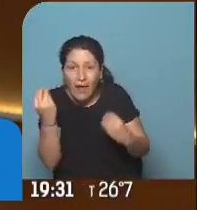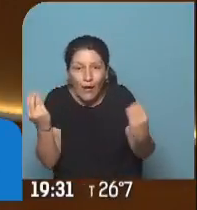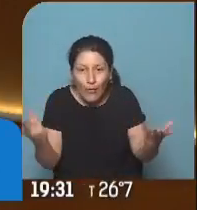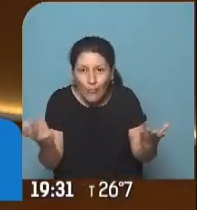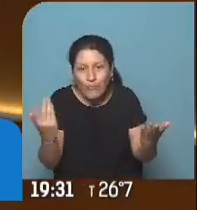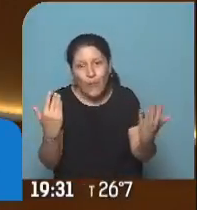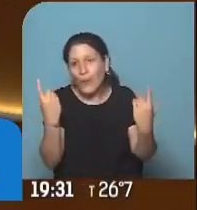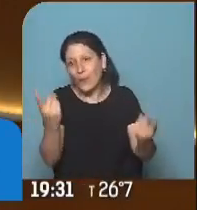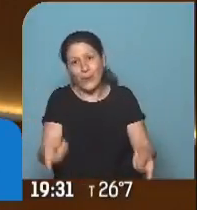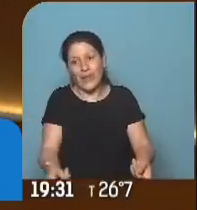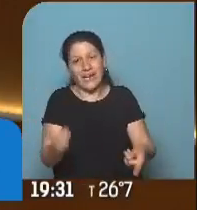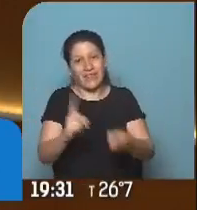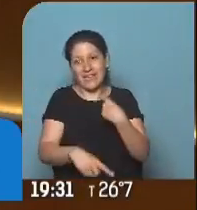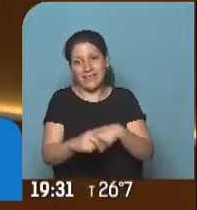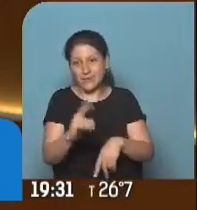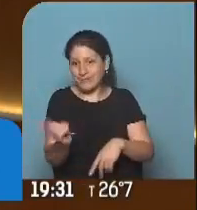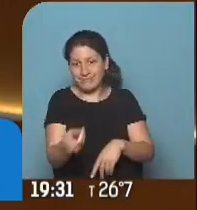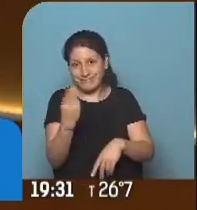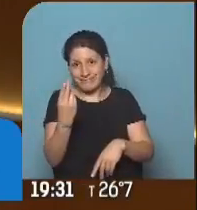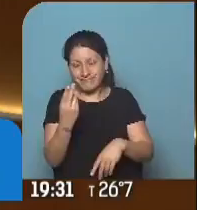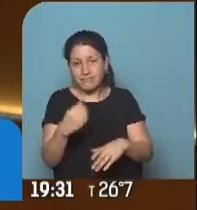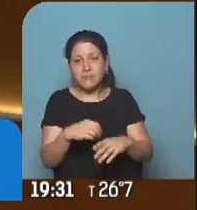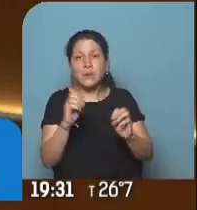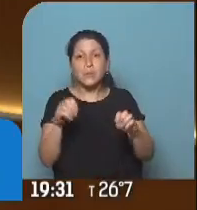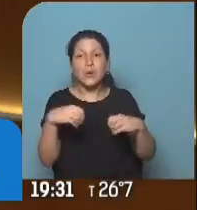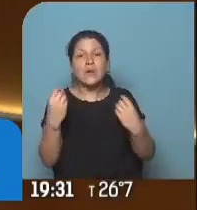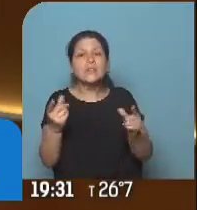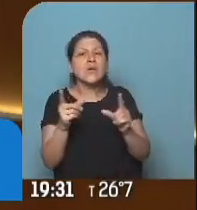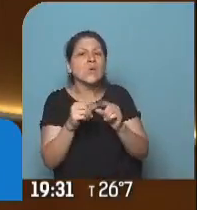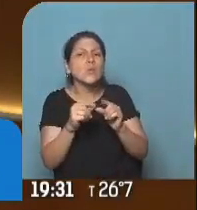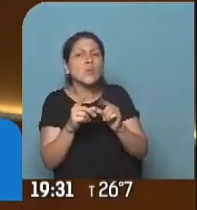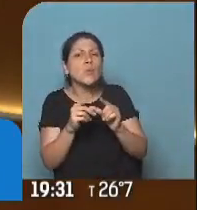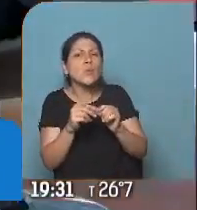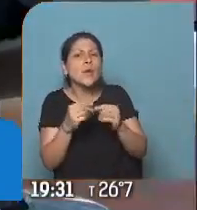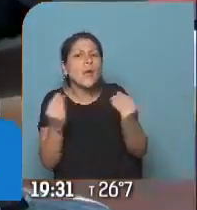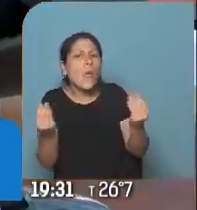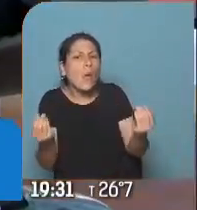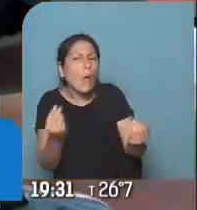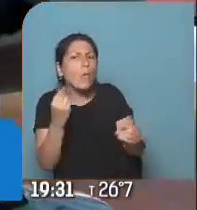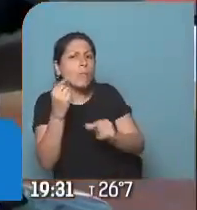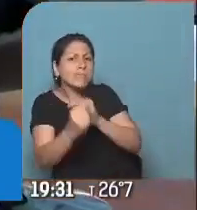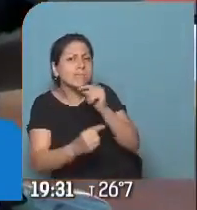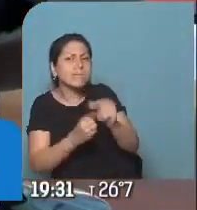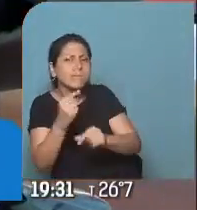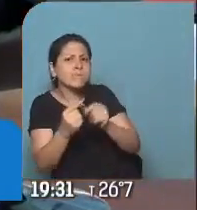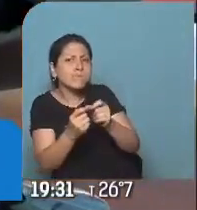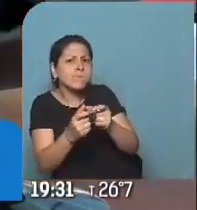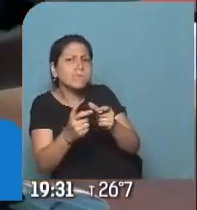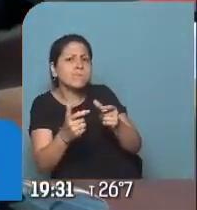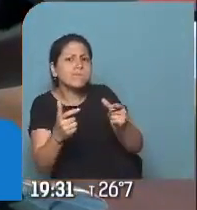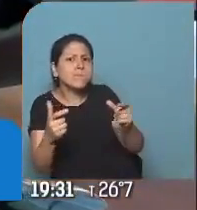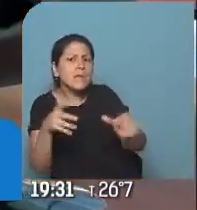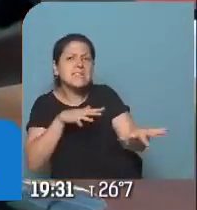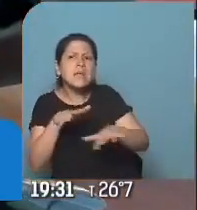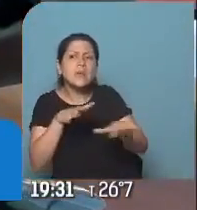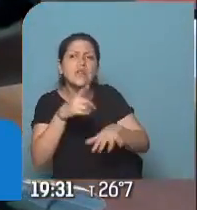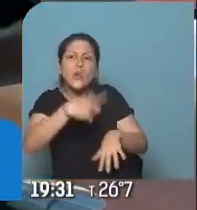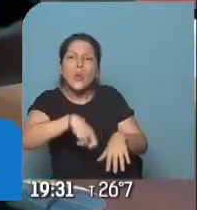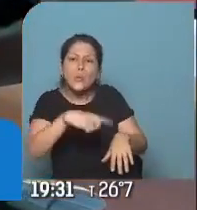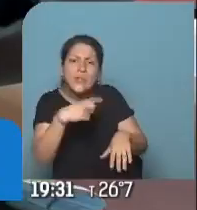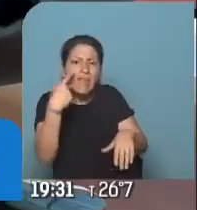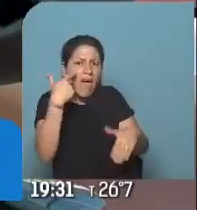en mayor riesgo su salud. Y en los números, ¿cómo se ha ido agravando esta situación? ¿Cuál es el análisis que ustedes